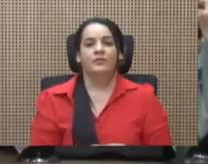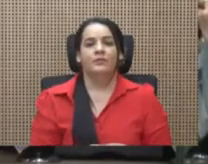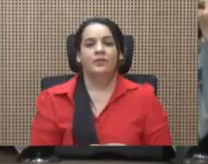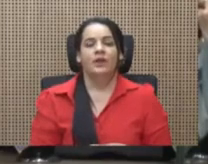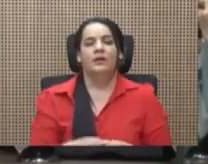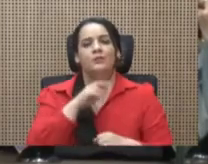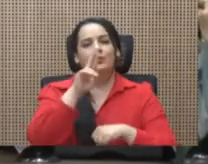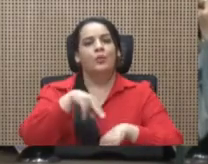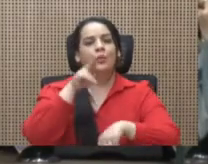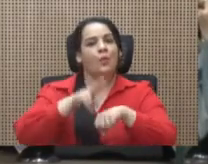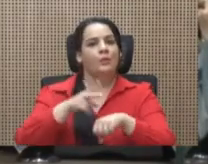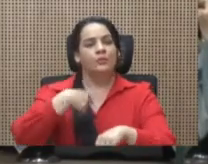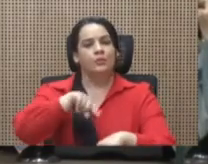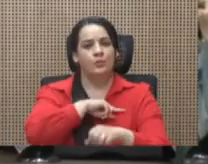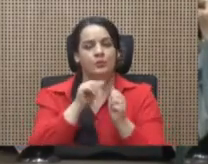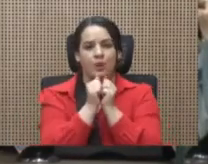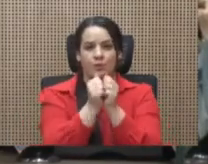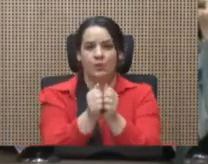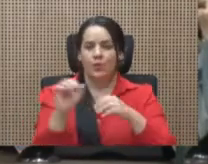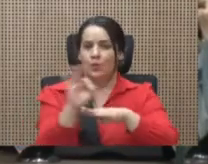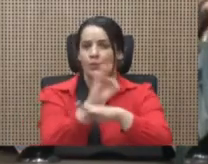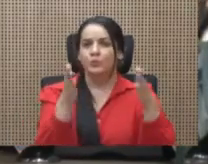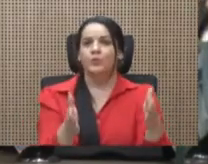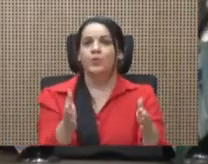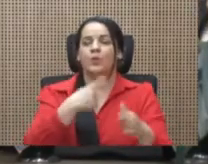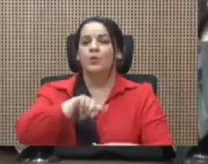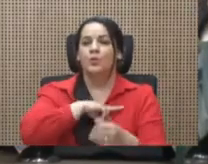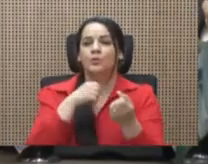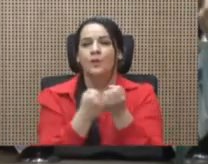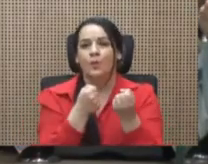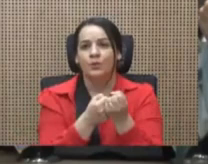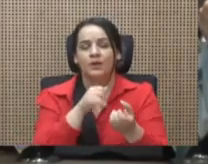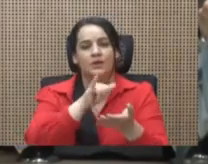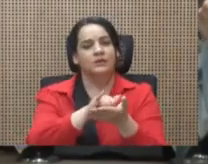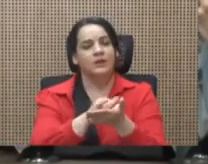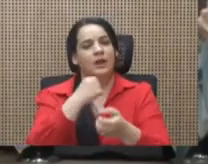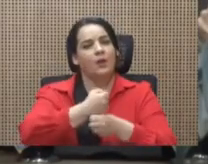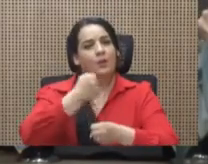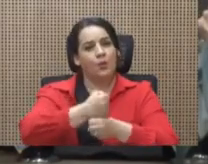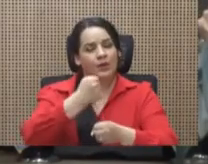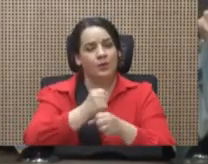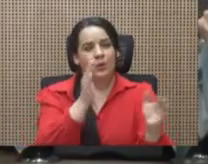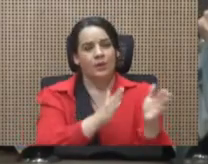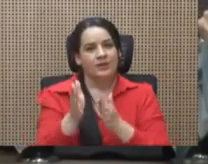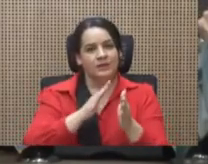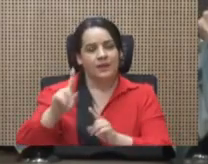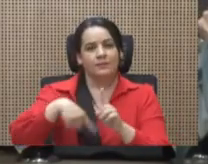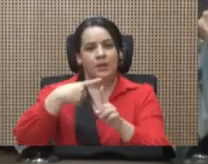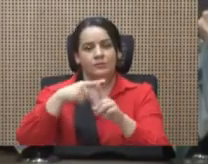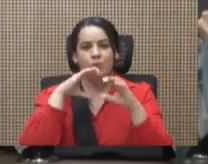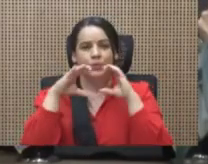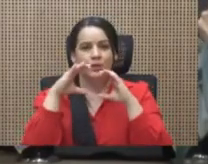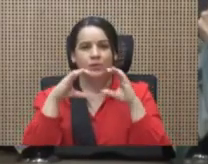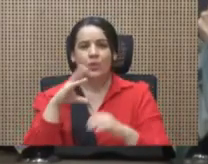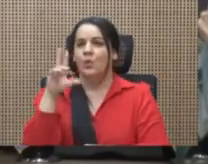nos acompañen funcionarios que nos apoyen en esas labores logísticas y de comunicación. No